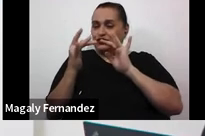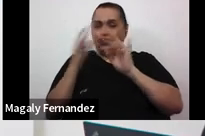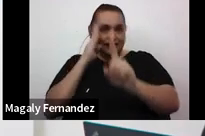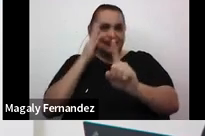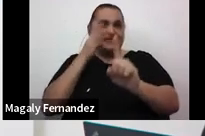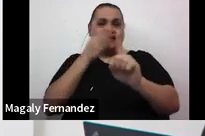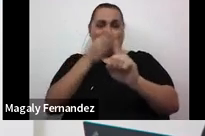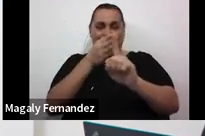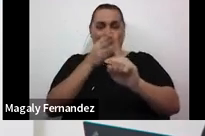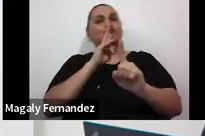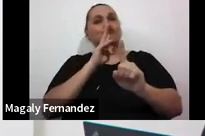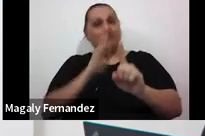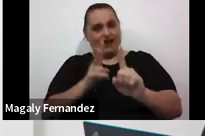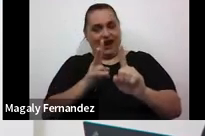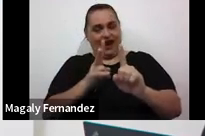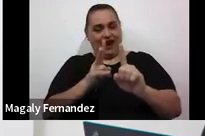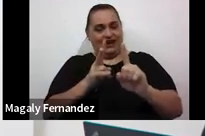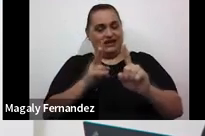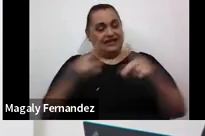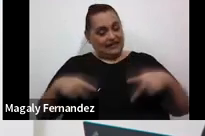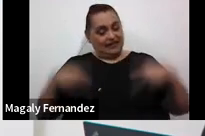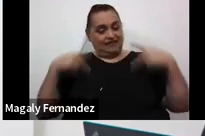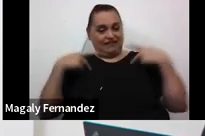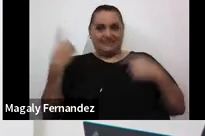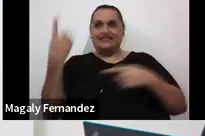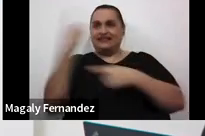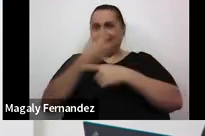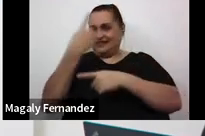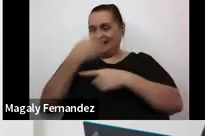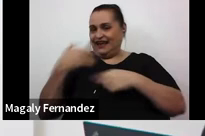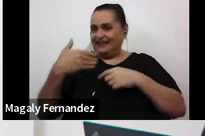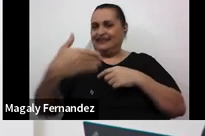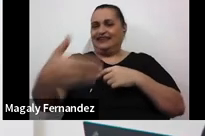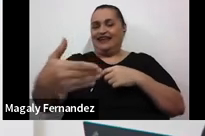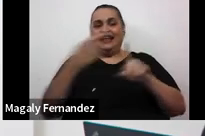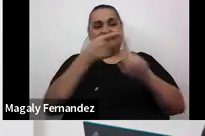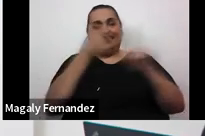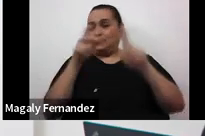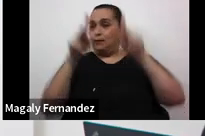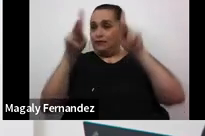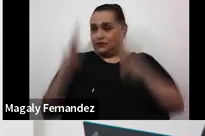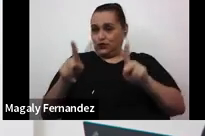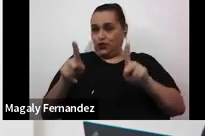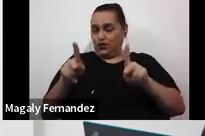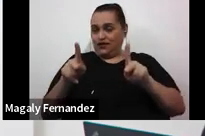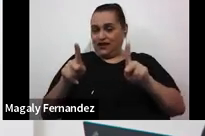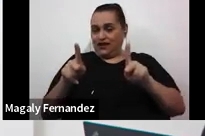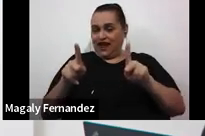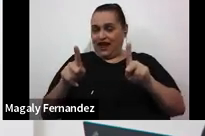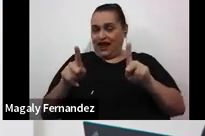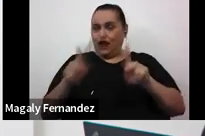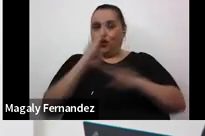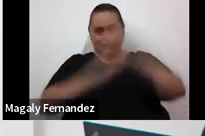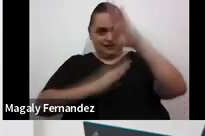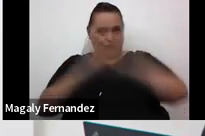mucho más real desde la vivencia diaria verdad desde desde una persona que realmente viene con discapacidad